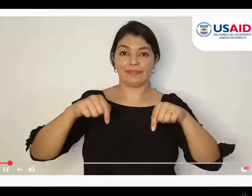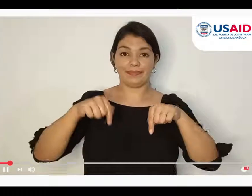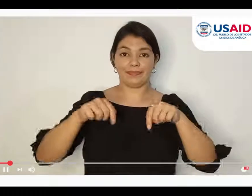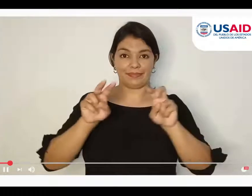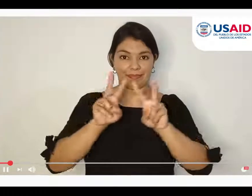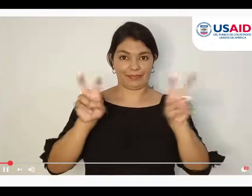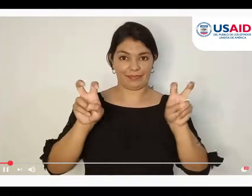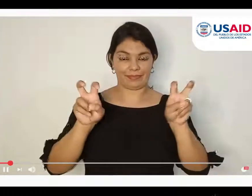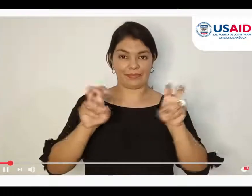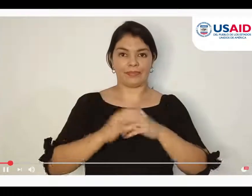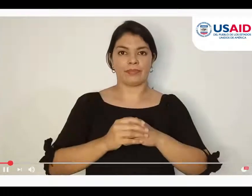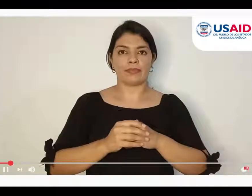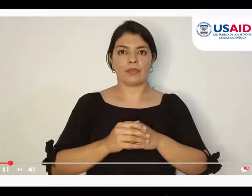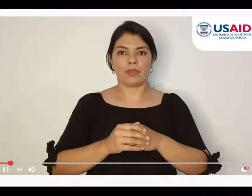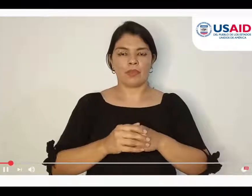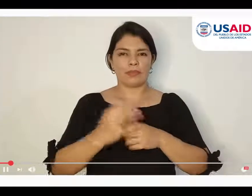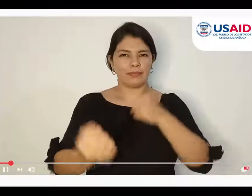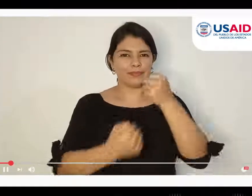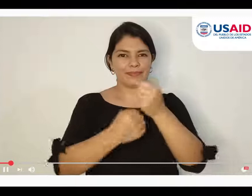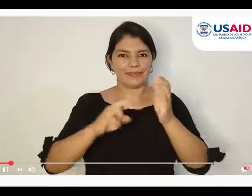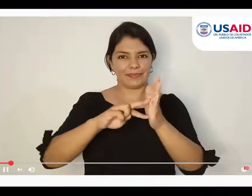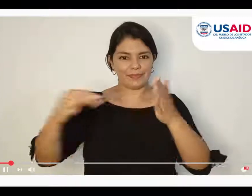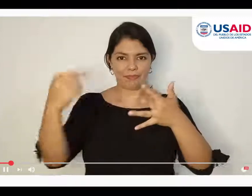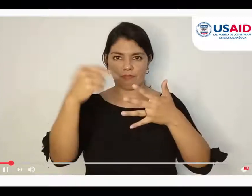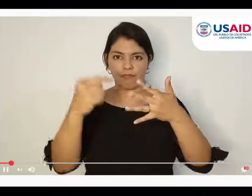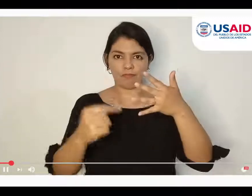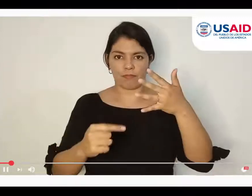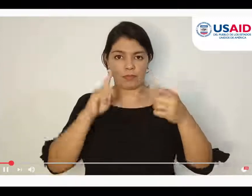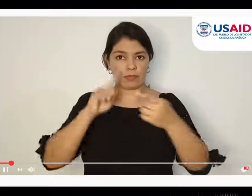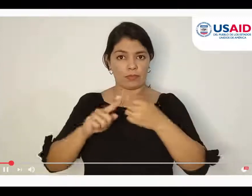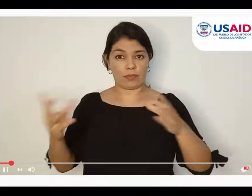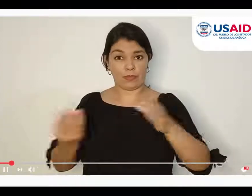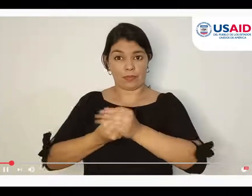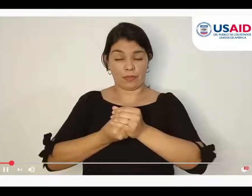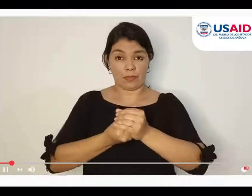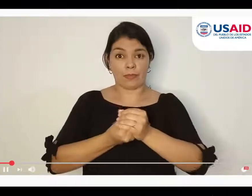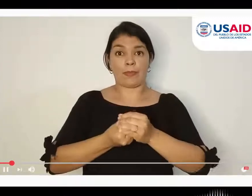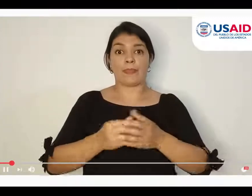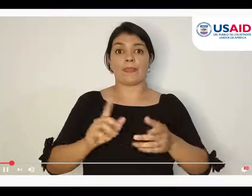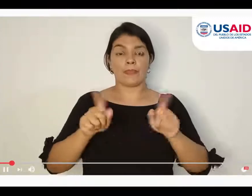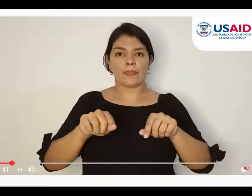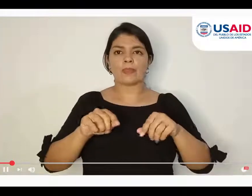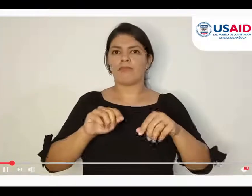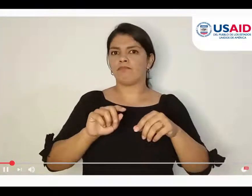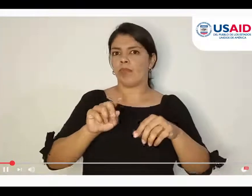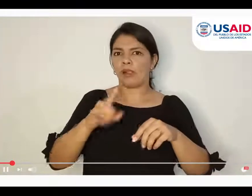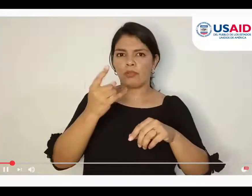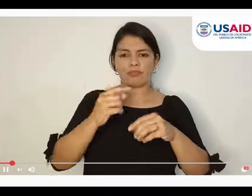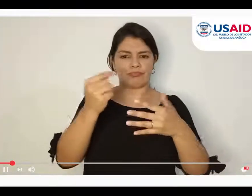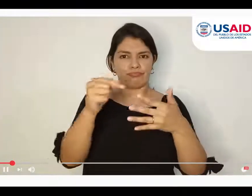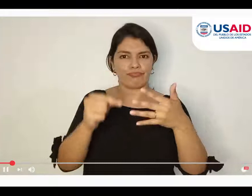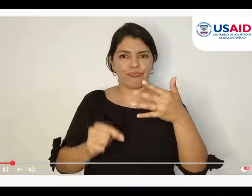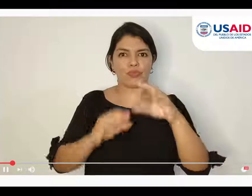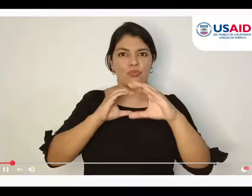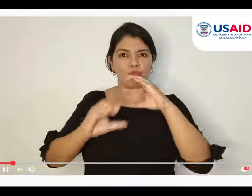El día de hoy vamos a hablar acerca de la apropiación de apoyos tecnológicos para la inclusión y disponibilidad de mecanismos de comunicación para